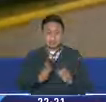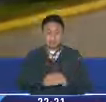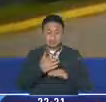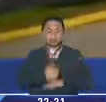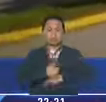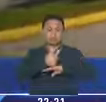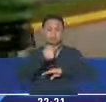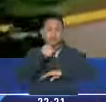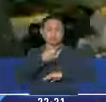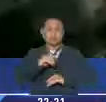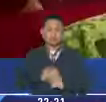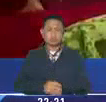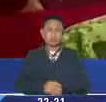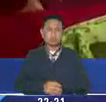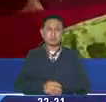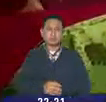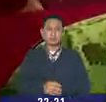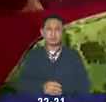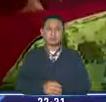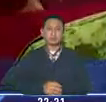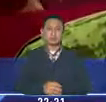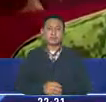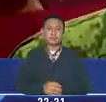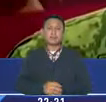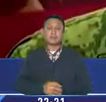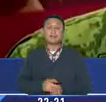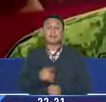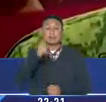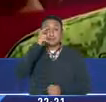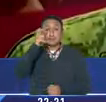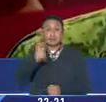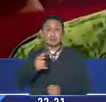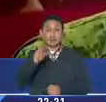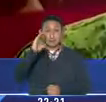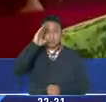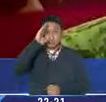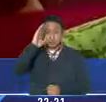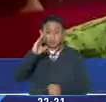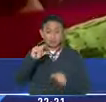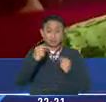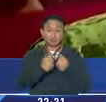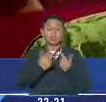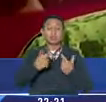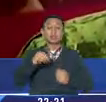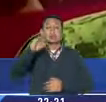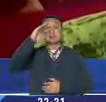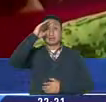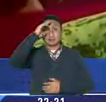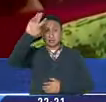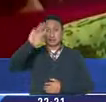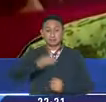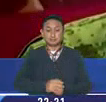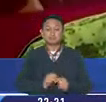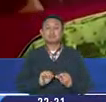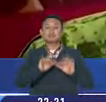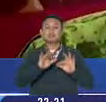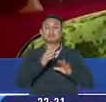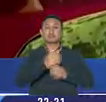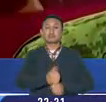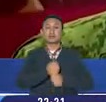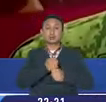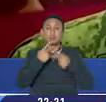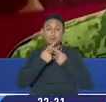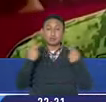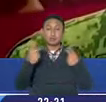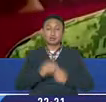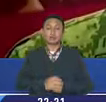solo confirmaron el hecho. El CENFI, la Fiscalía General de la República y la Secretaría de Seguridad Pública